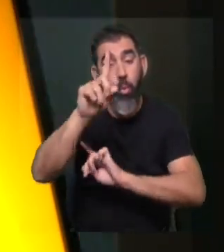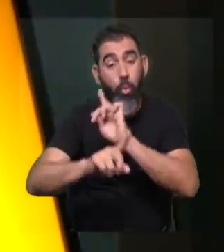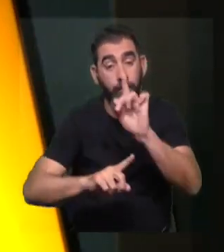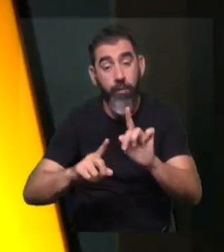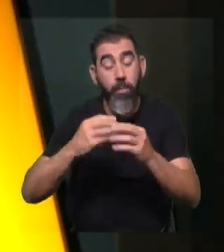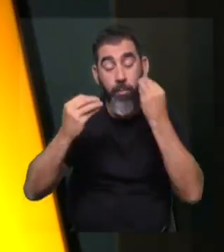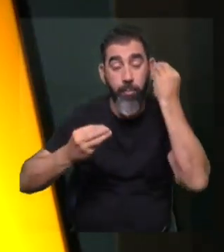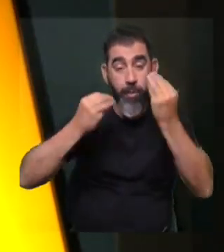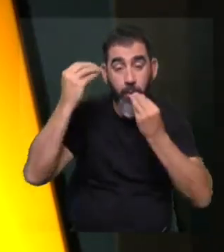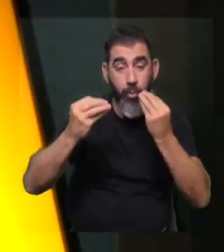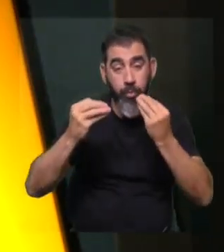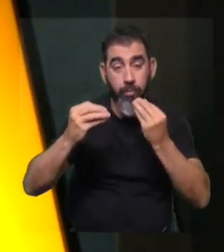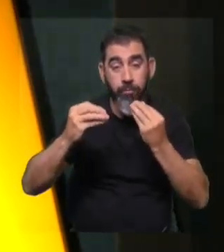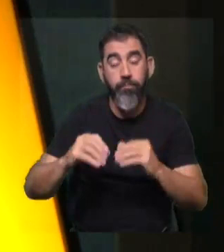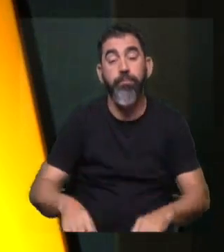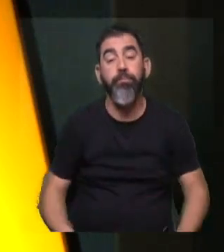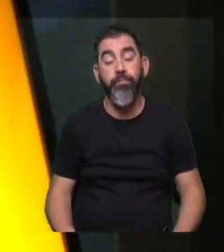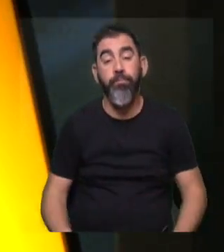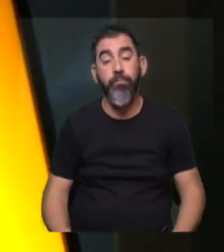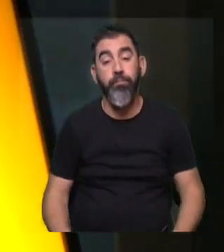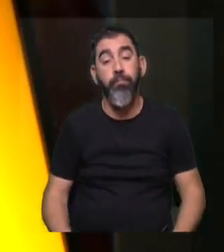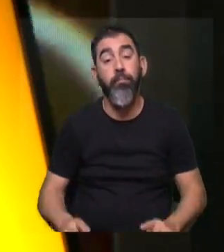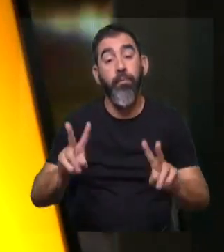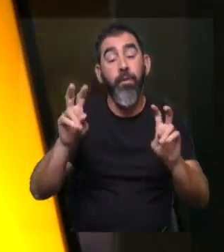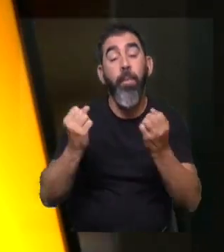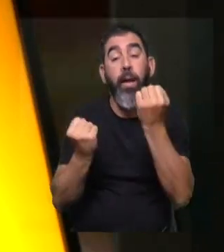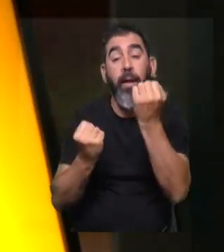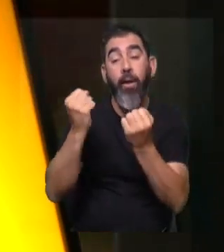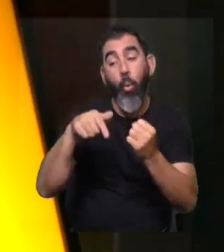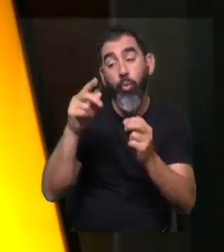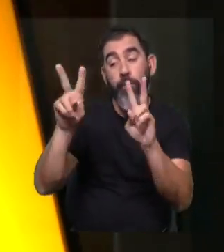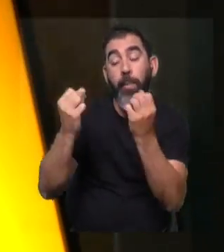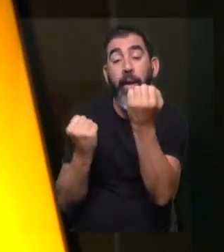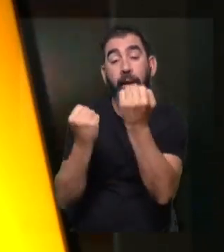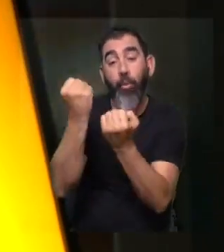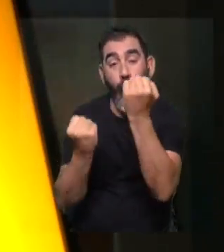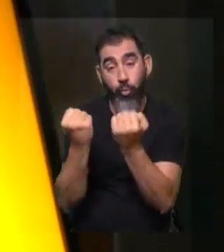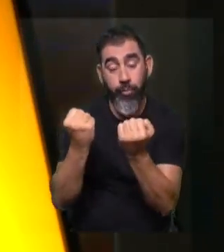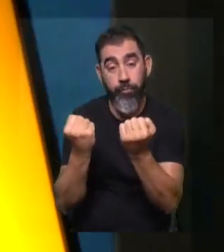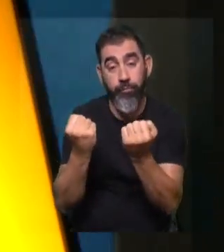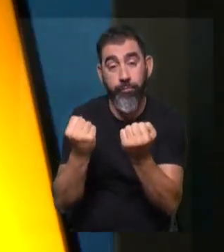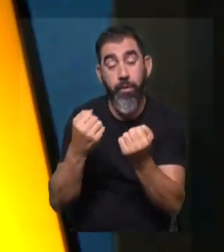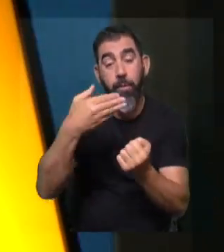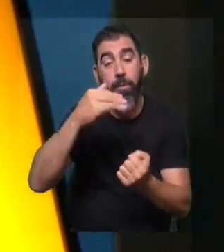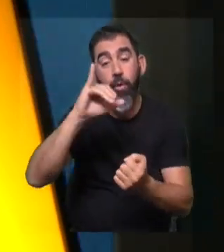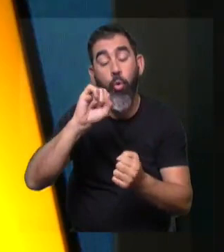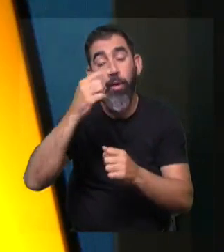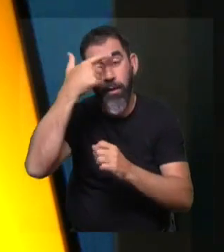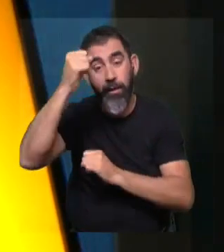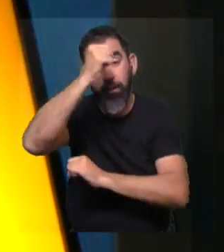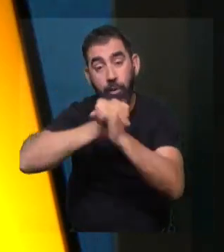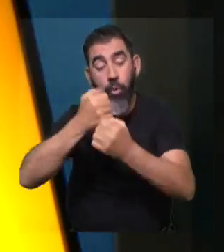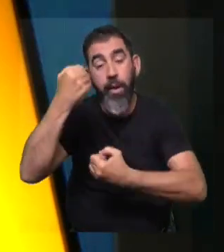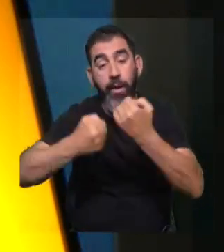nos preocupa y hacemos un planteo al país. Pero además hay una dimensión económica. Yo digo siempre que la biotecnología es una